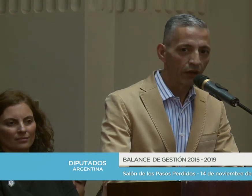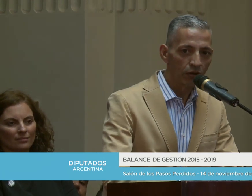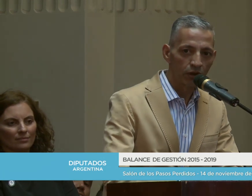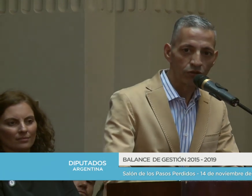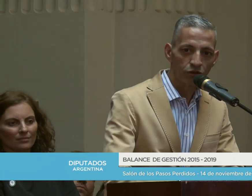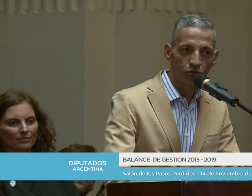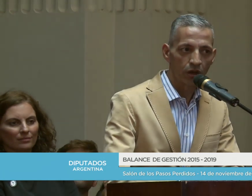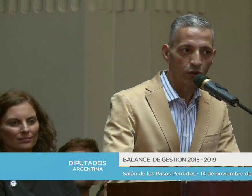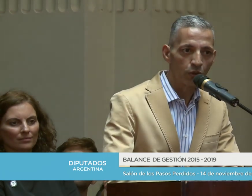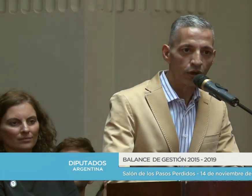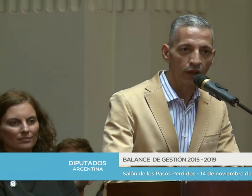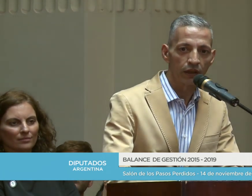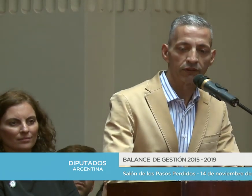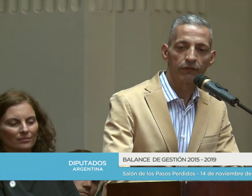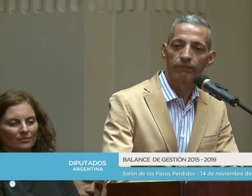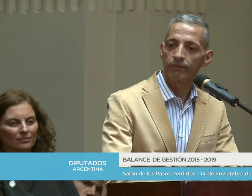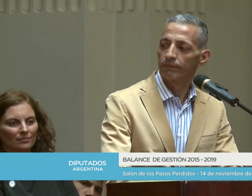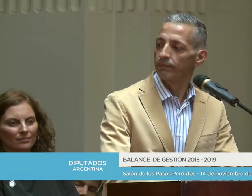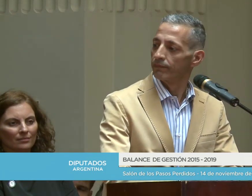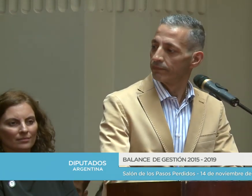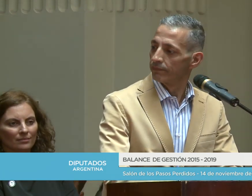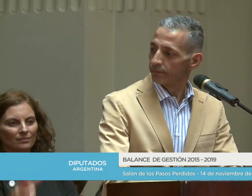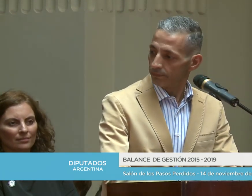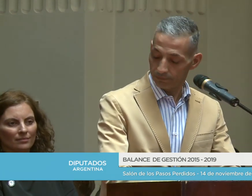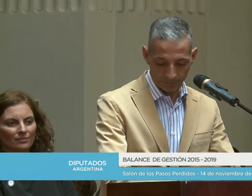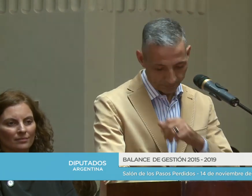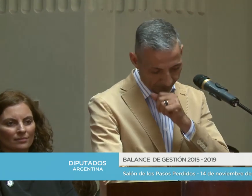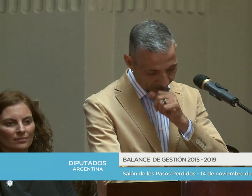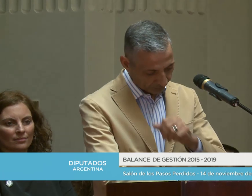Mientras el diálogo y el consenso acá no hubo grietas.